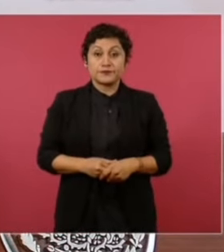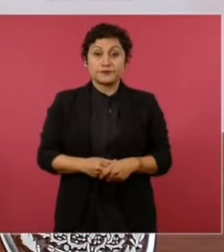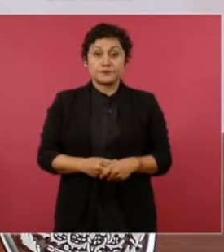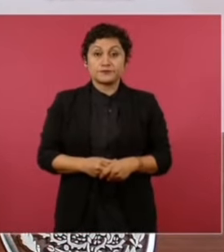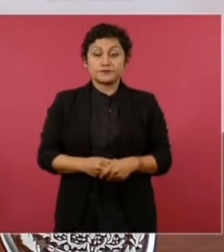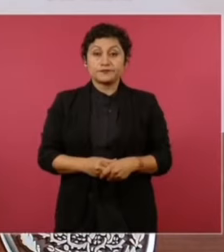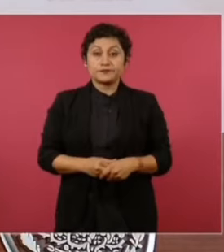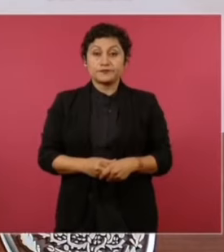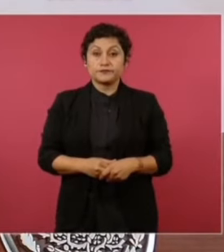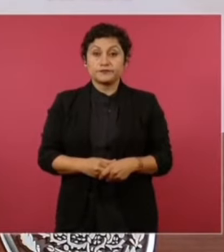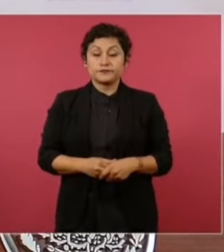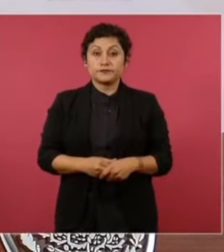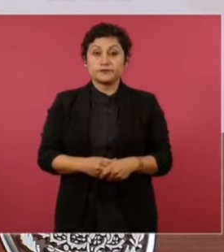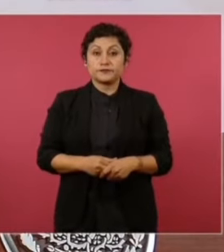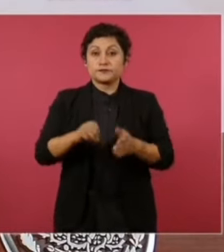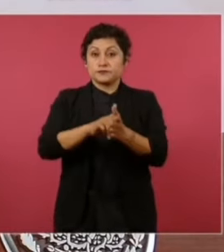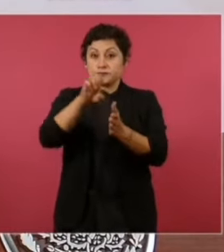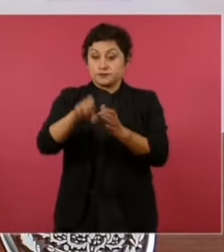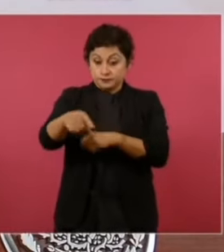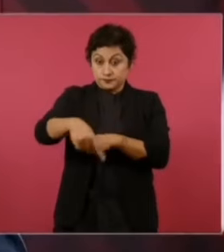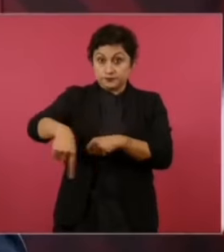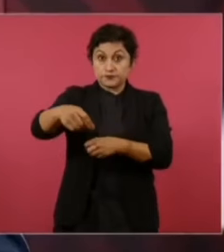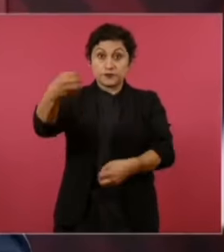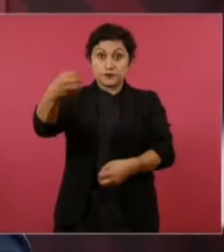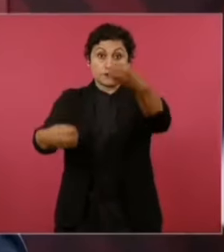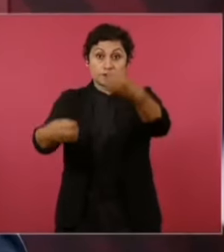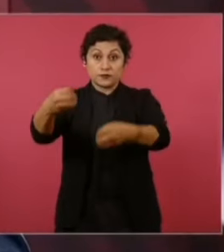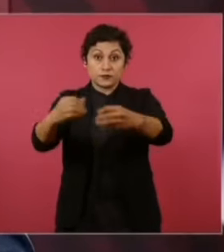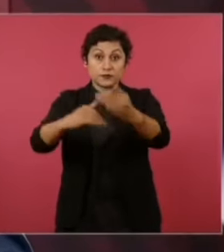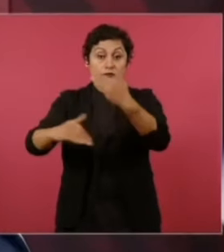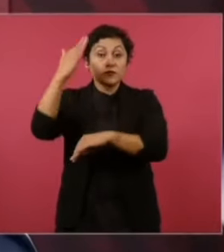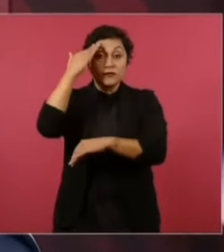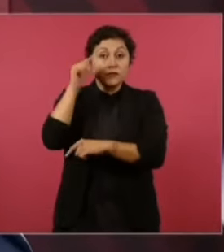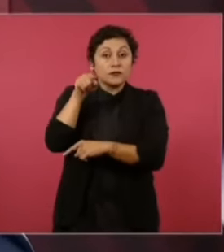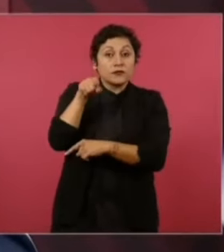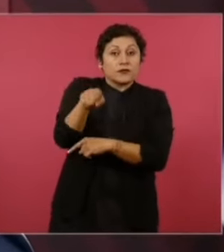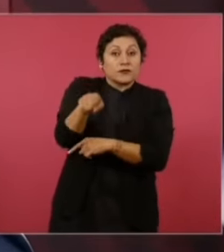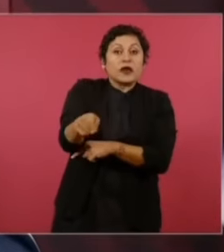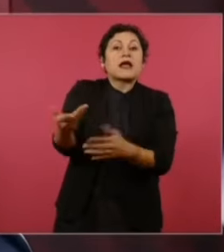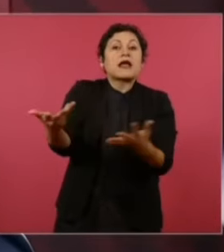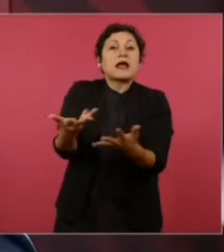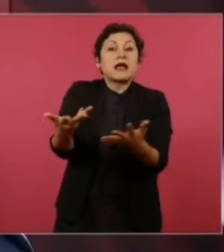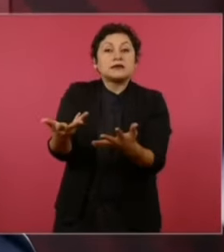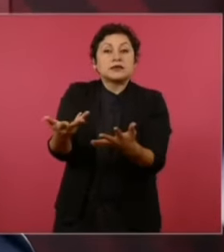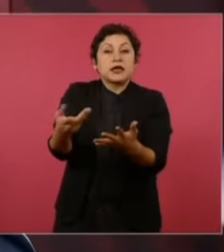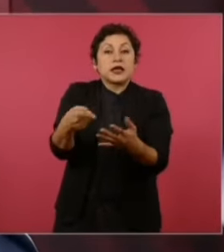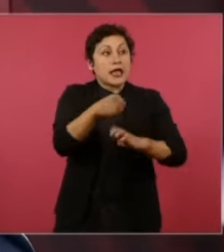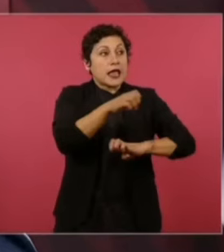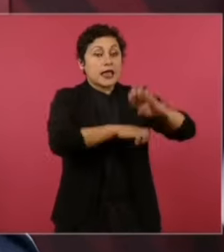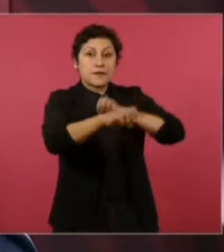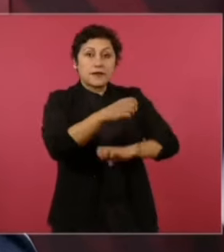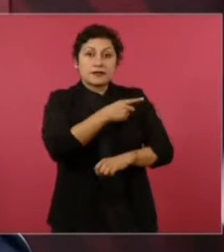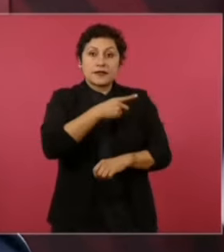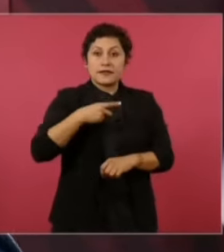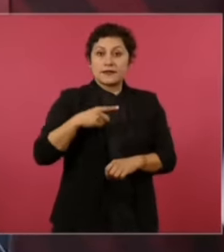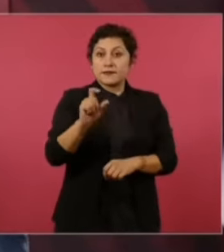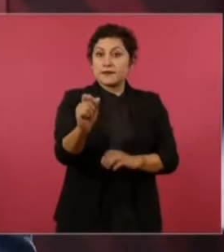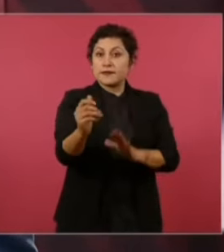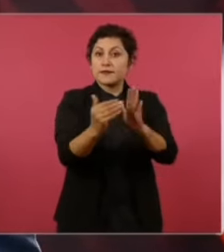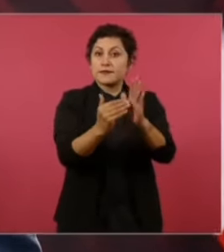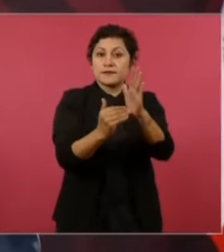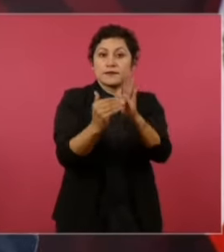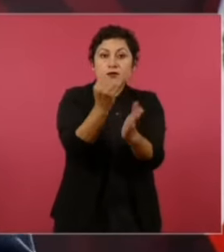Lo que hizo el ministro ahí, que guardó casi un año un expediente de 20 mil millones de